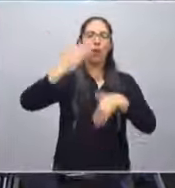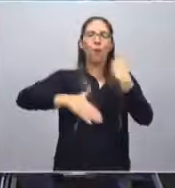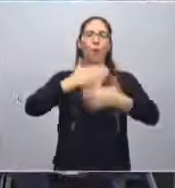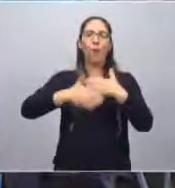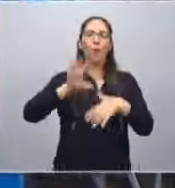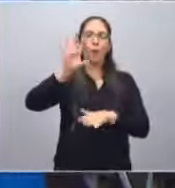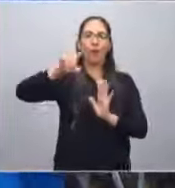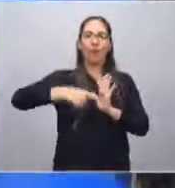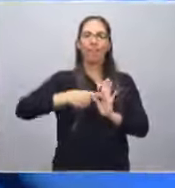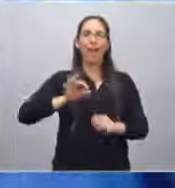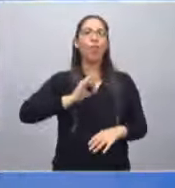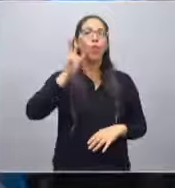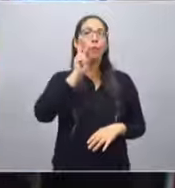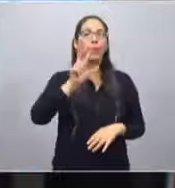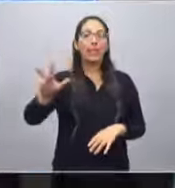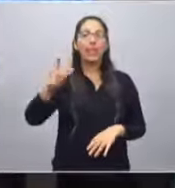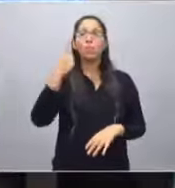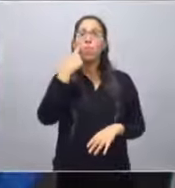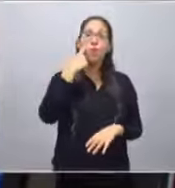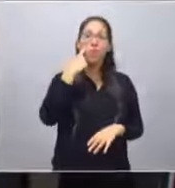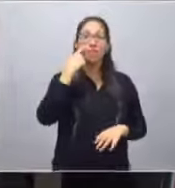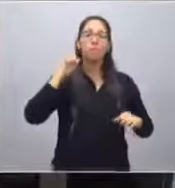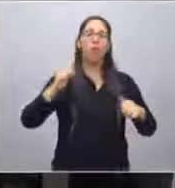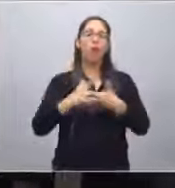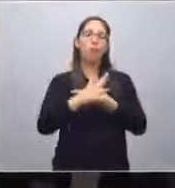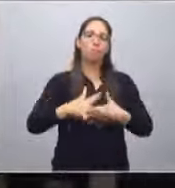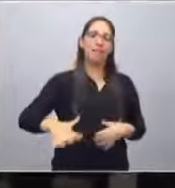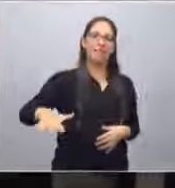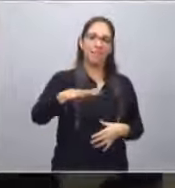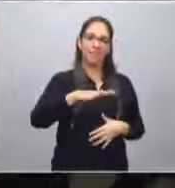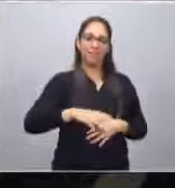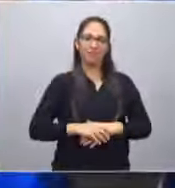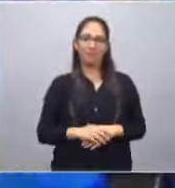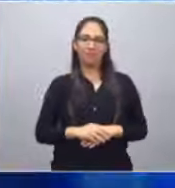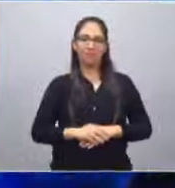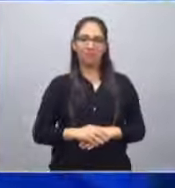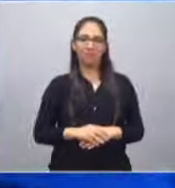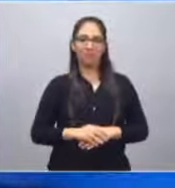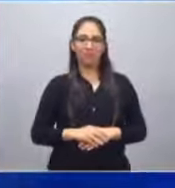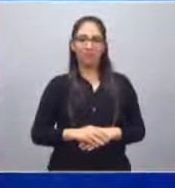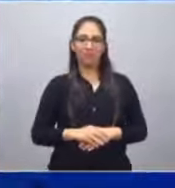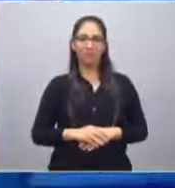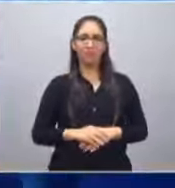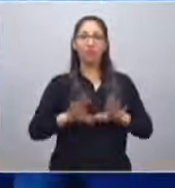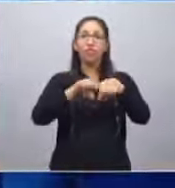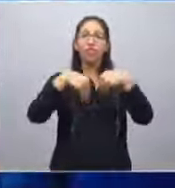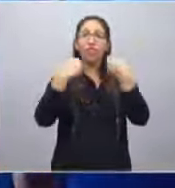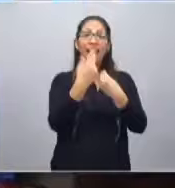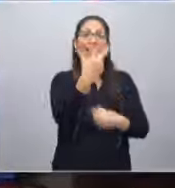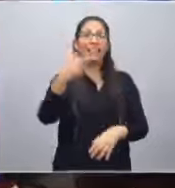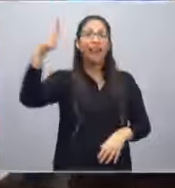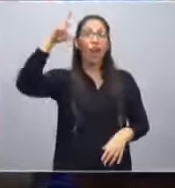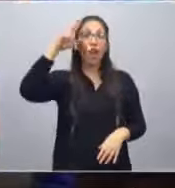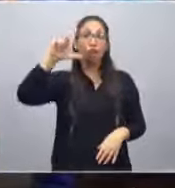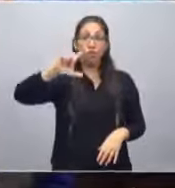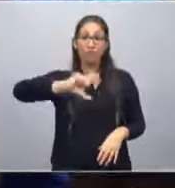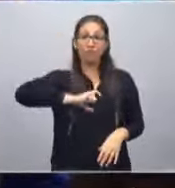2023 el municipio de Lomas de Zamora con 38 medallas de